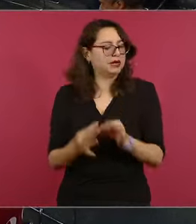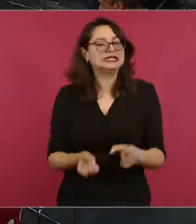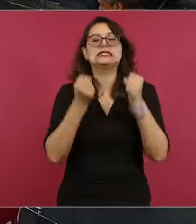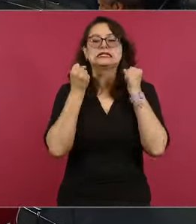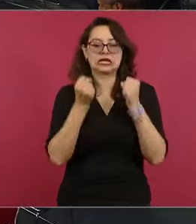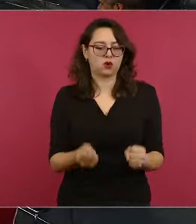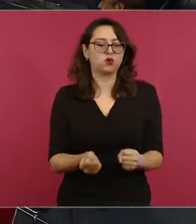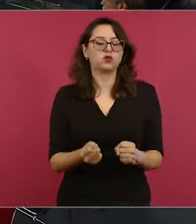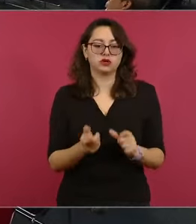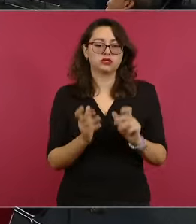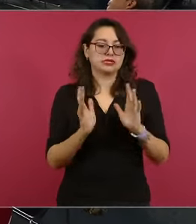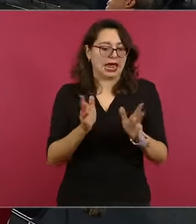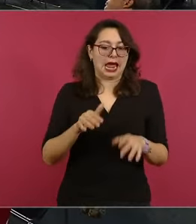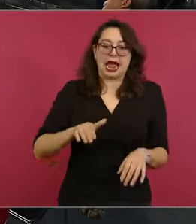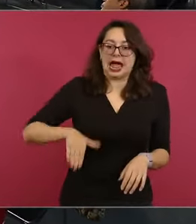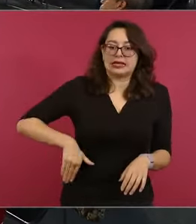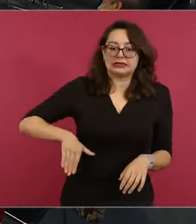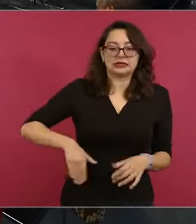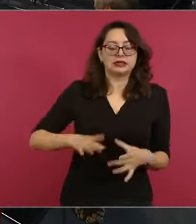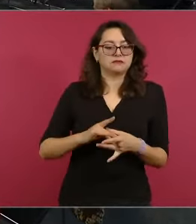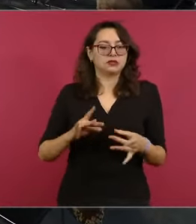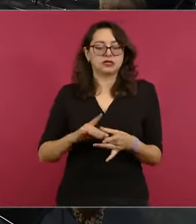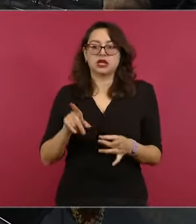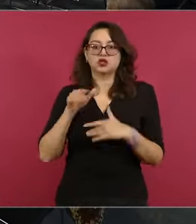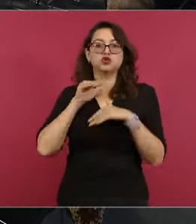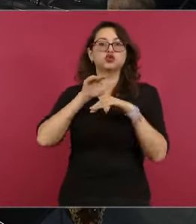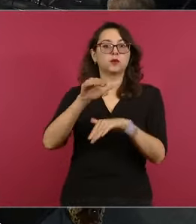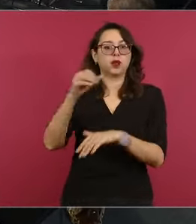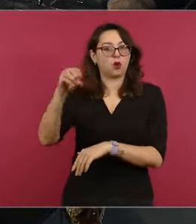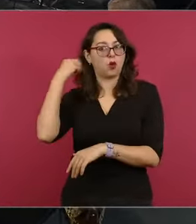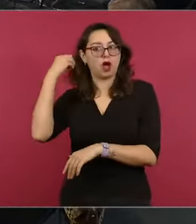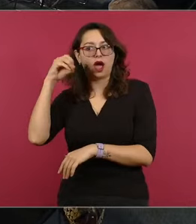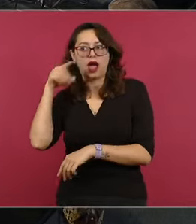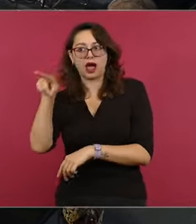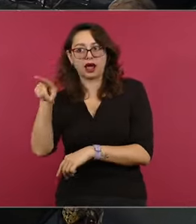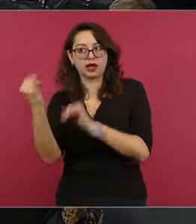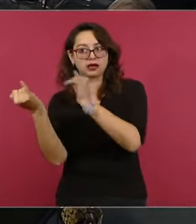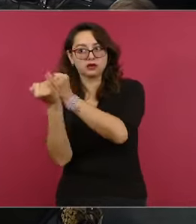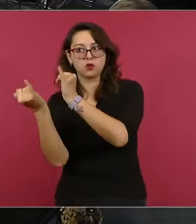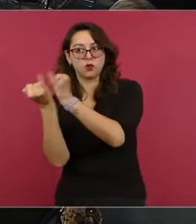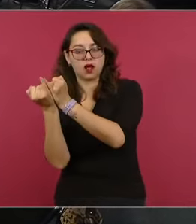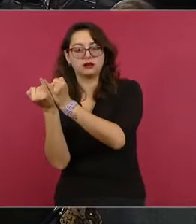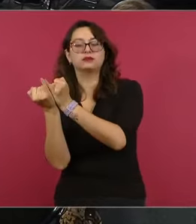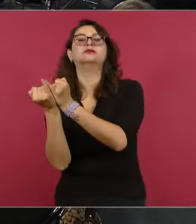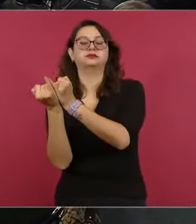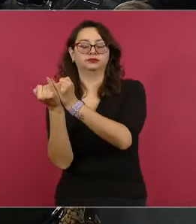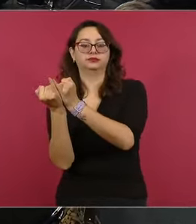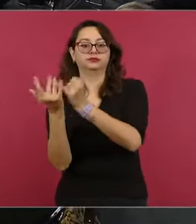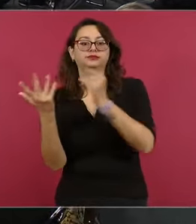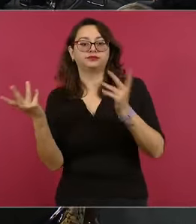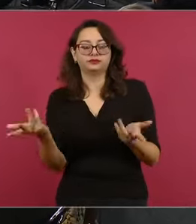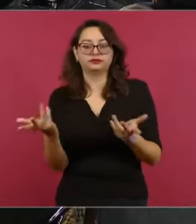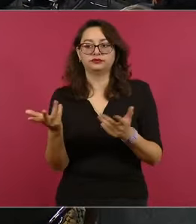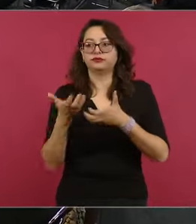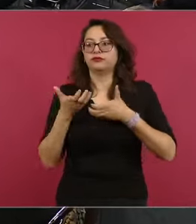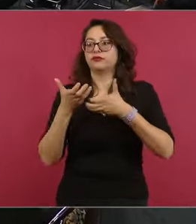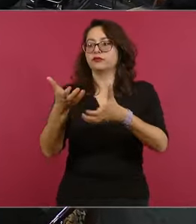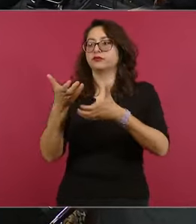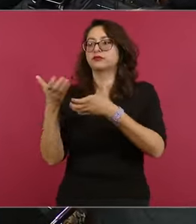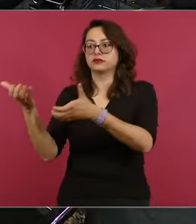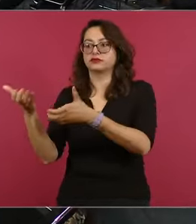hablando de Oaxaca. ¿Se va a poder hacer de Guadalajara a Vallarta?